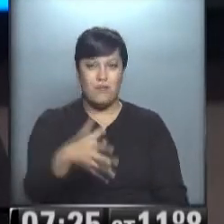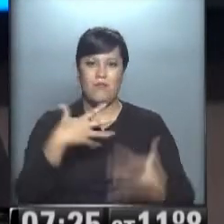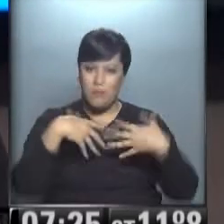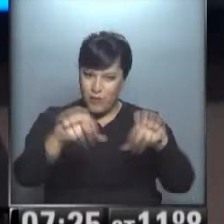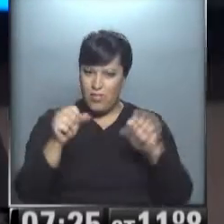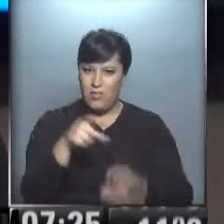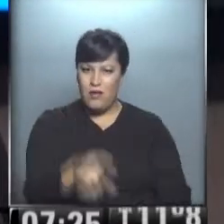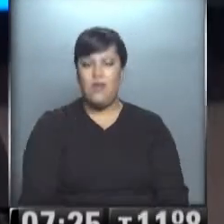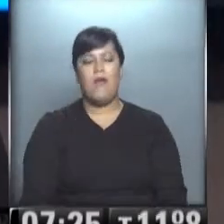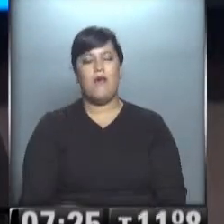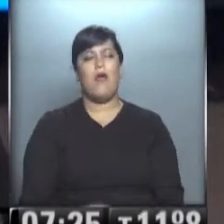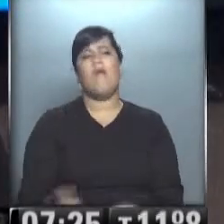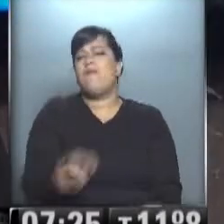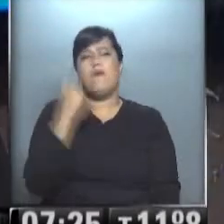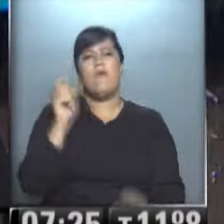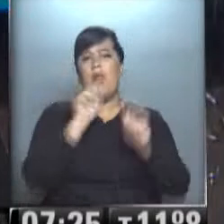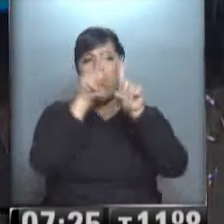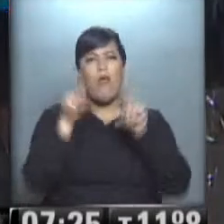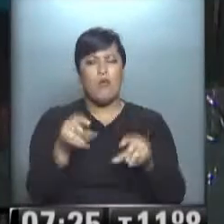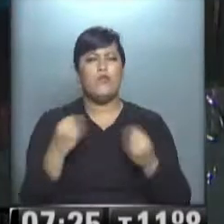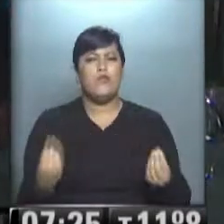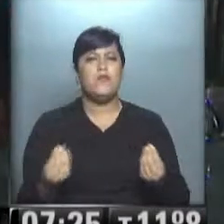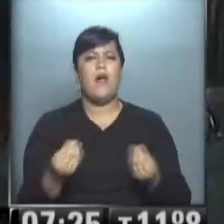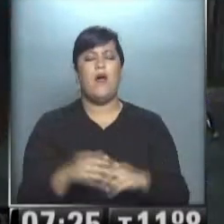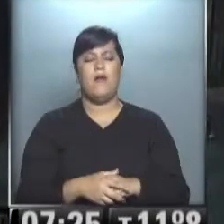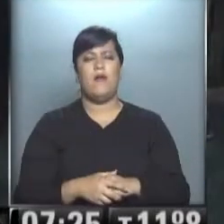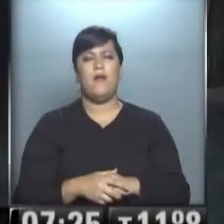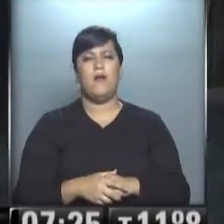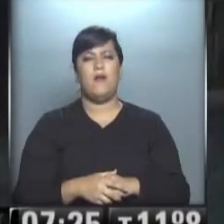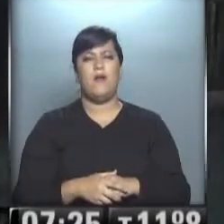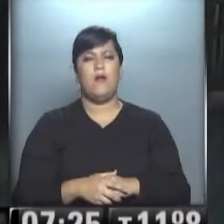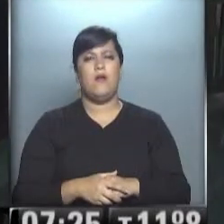es como ignacio comienza a ser